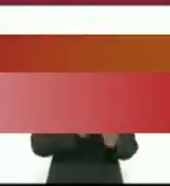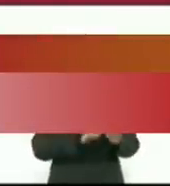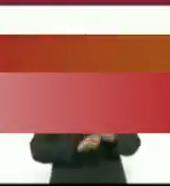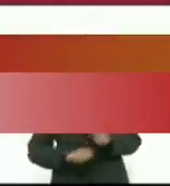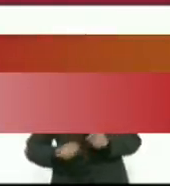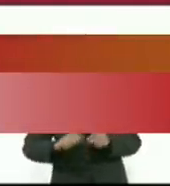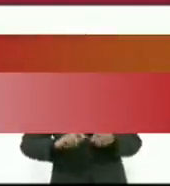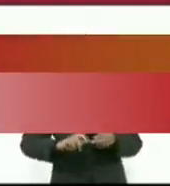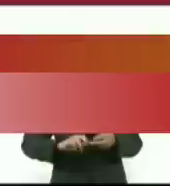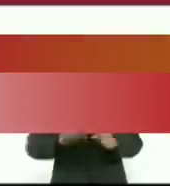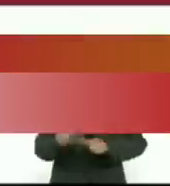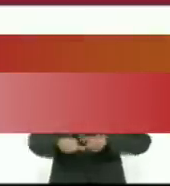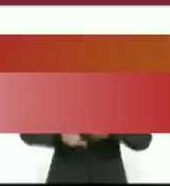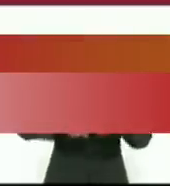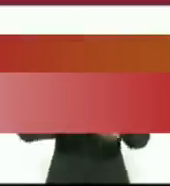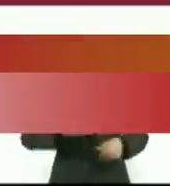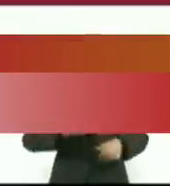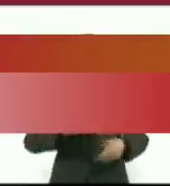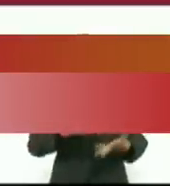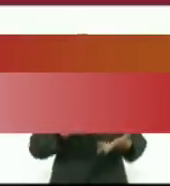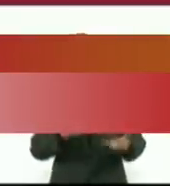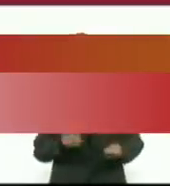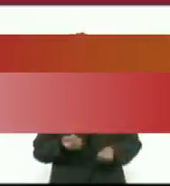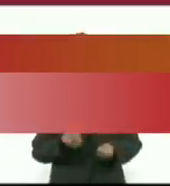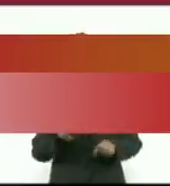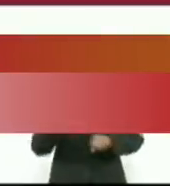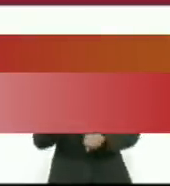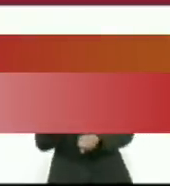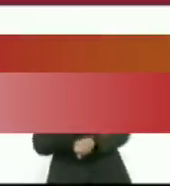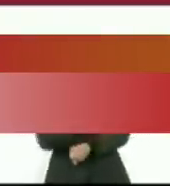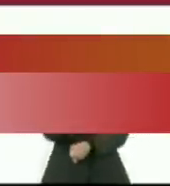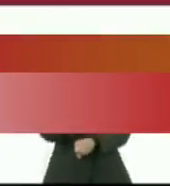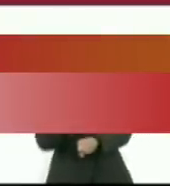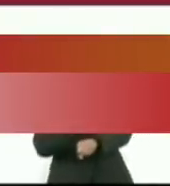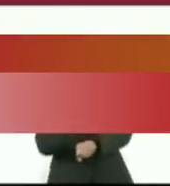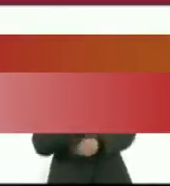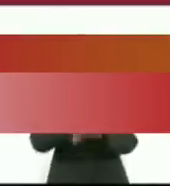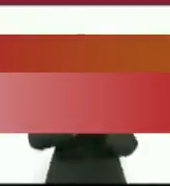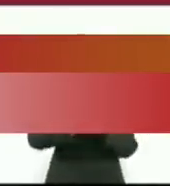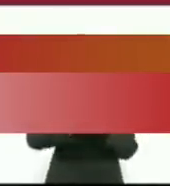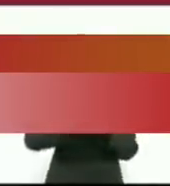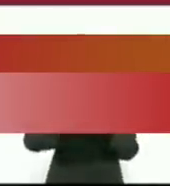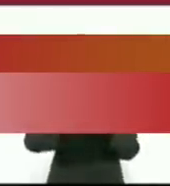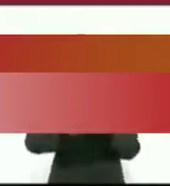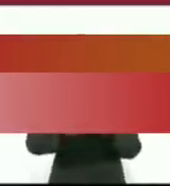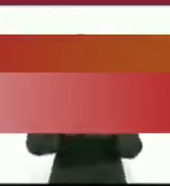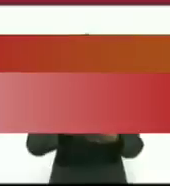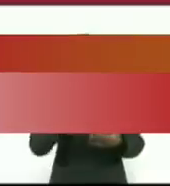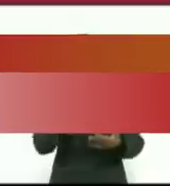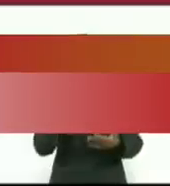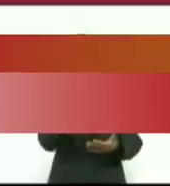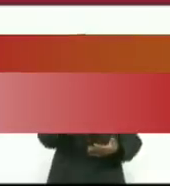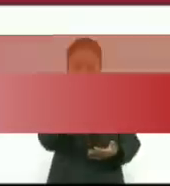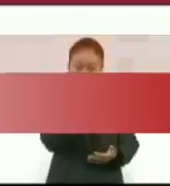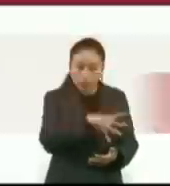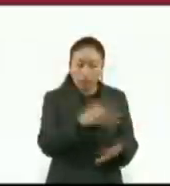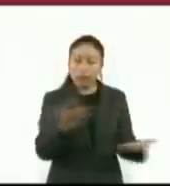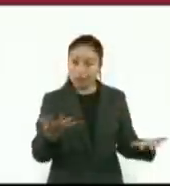una parte de los combustibles fósiles por energía limpia que proviene de la basura en la parte